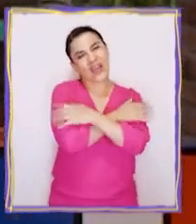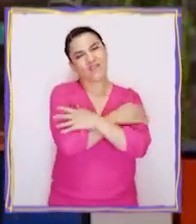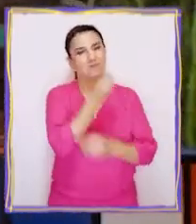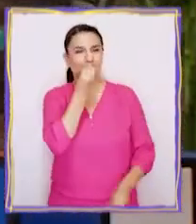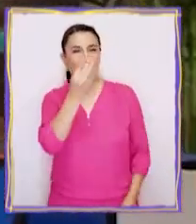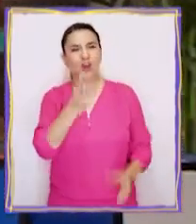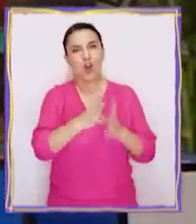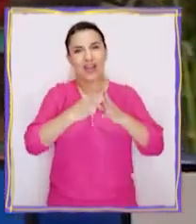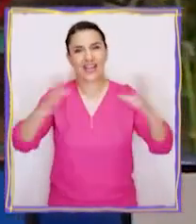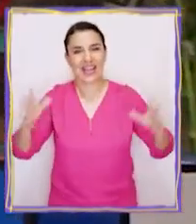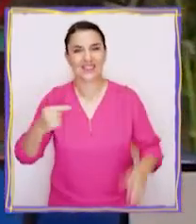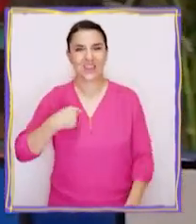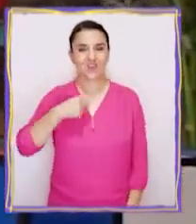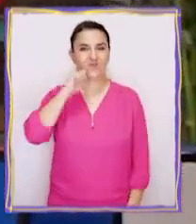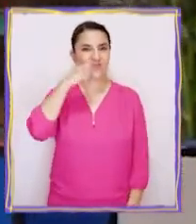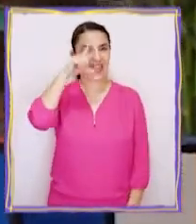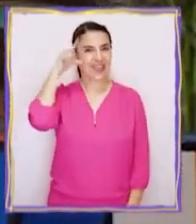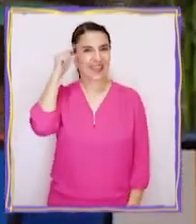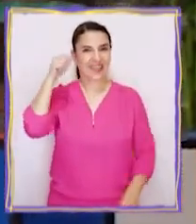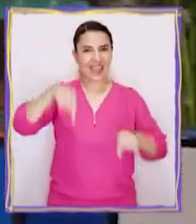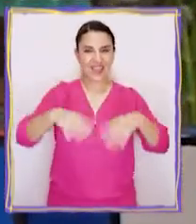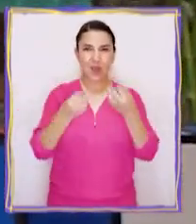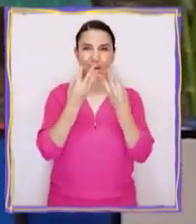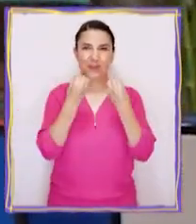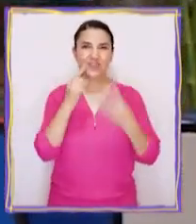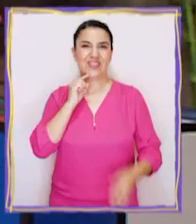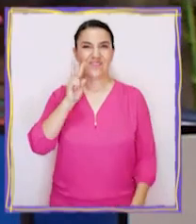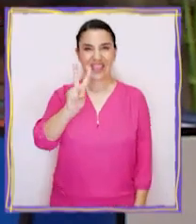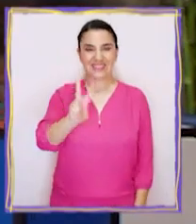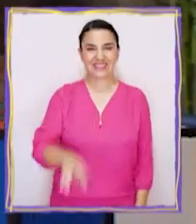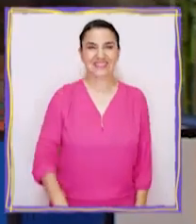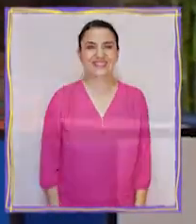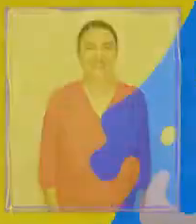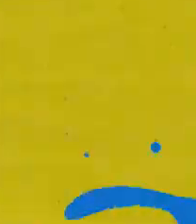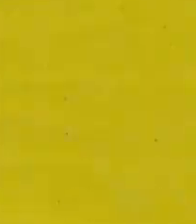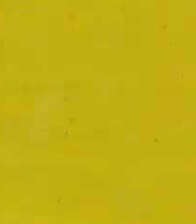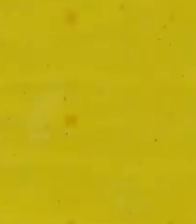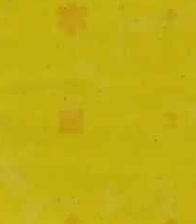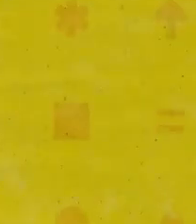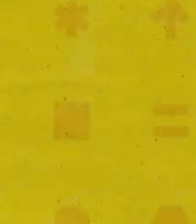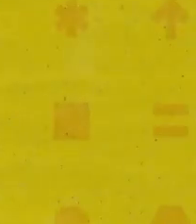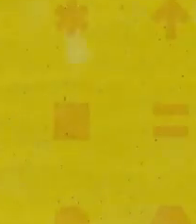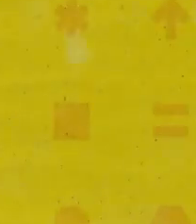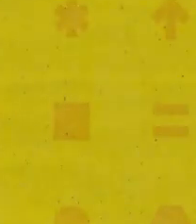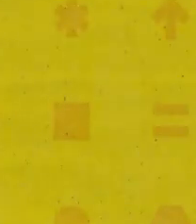Les mando un abrazo y un beso gigante. Soy Carolina y esto es Aprendo TV.